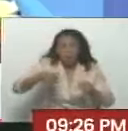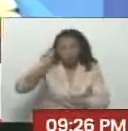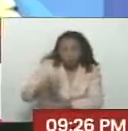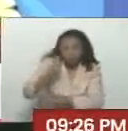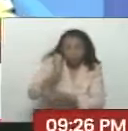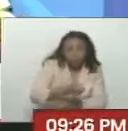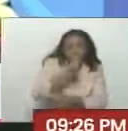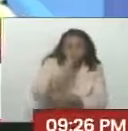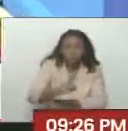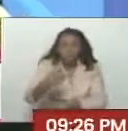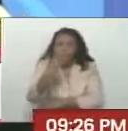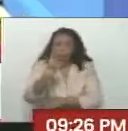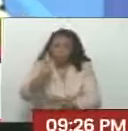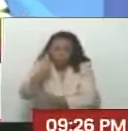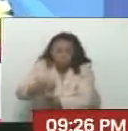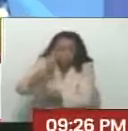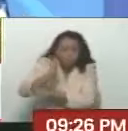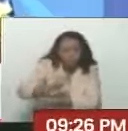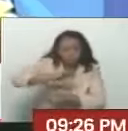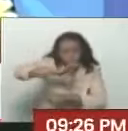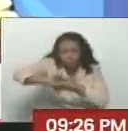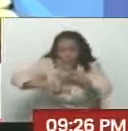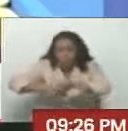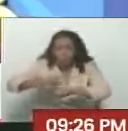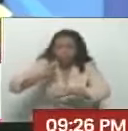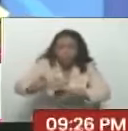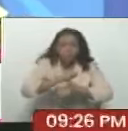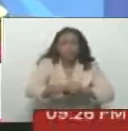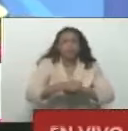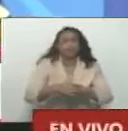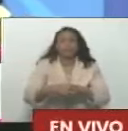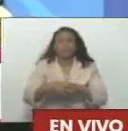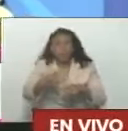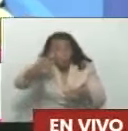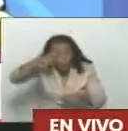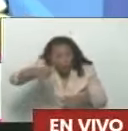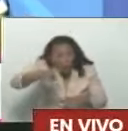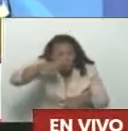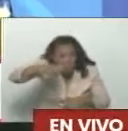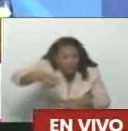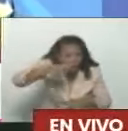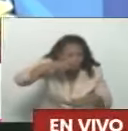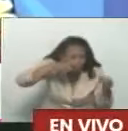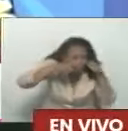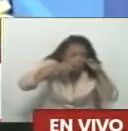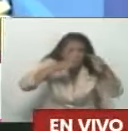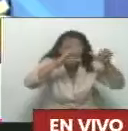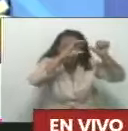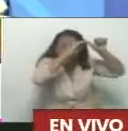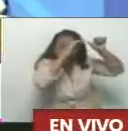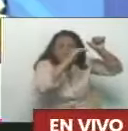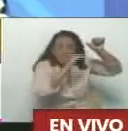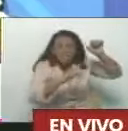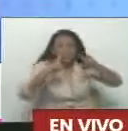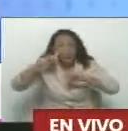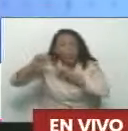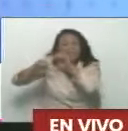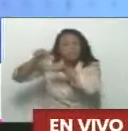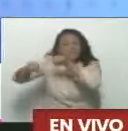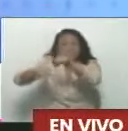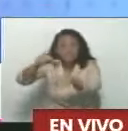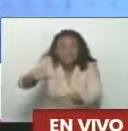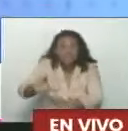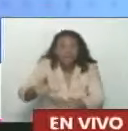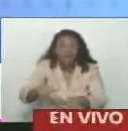perrero, un tercer perrero y un cuarto perrero. Perrero es un guardián. Correcto, eso viene de siglo, la tradición.